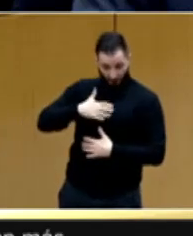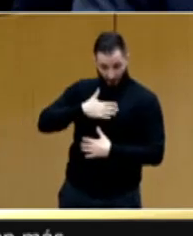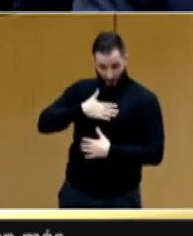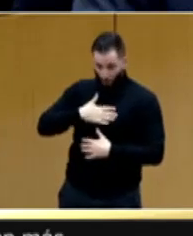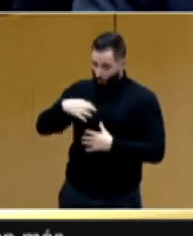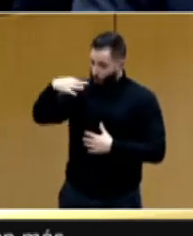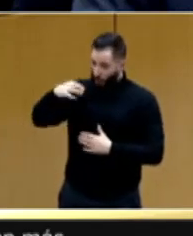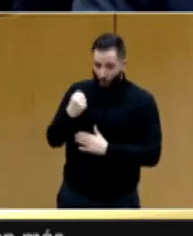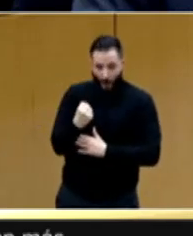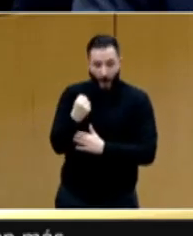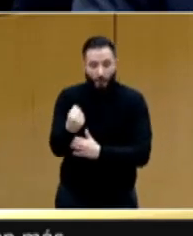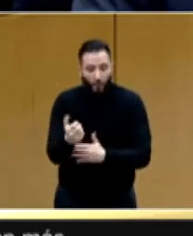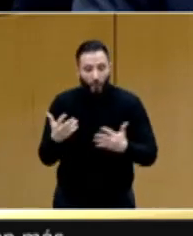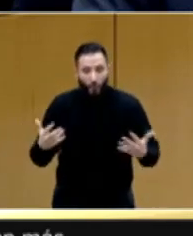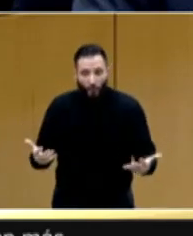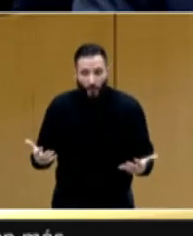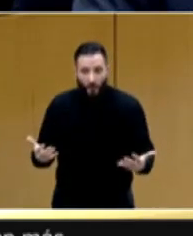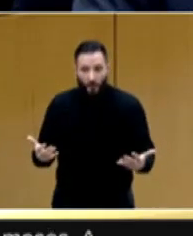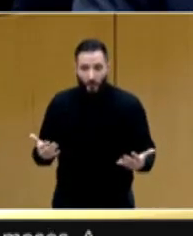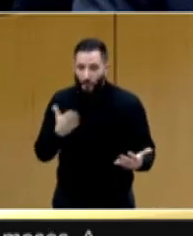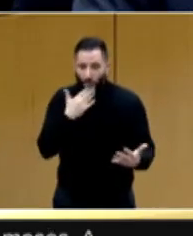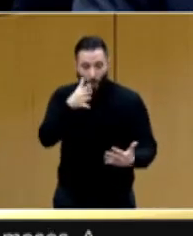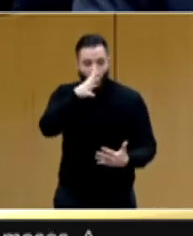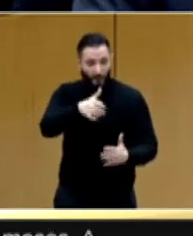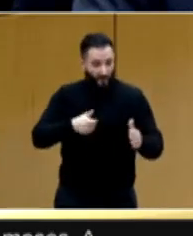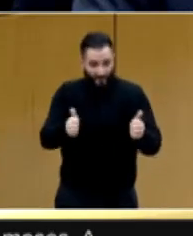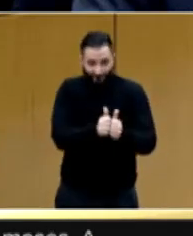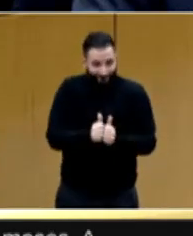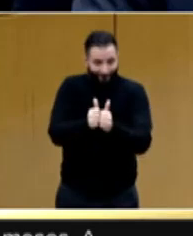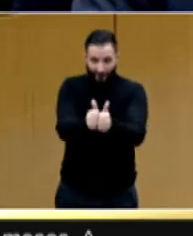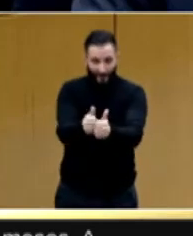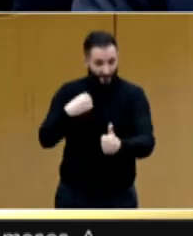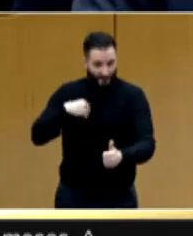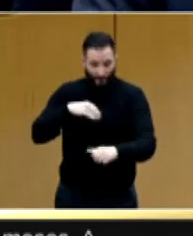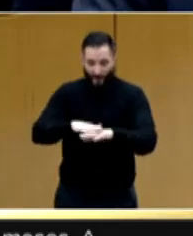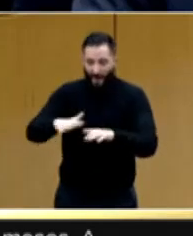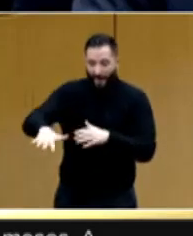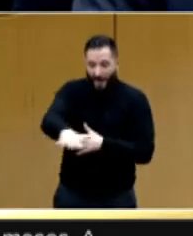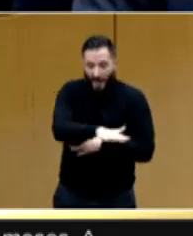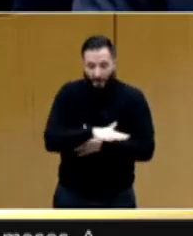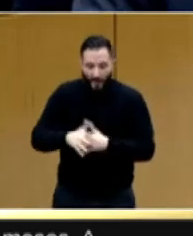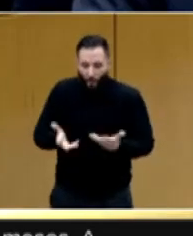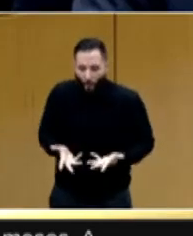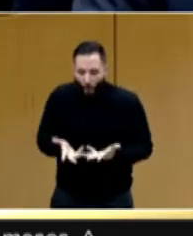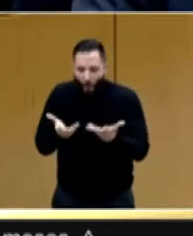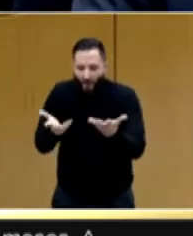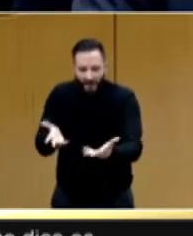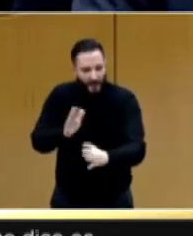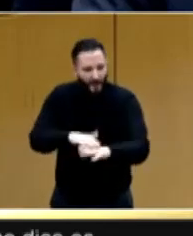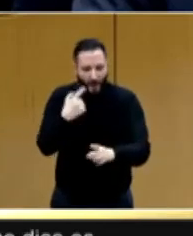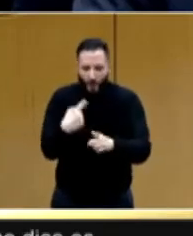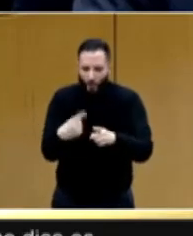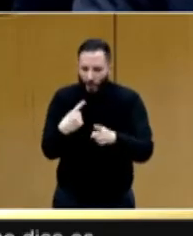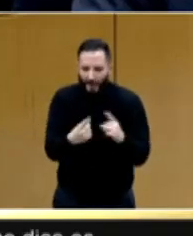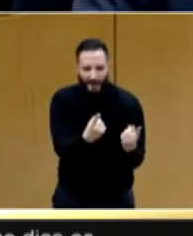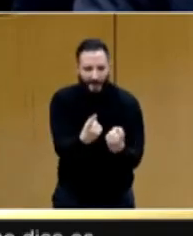puedes apoyar es como cuando una amiga ha hecho una denuncia que es en todas las inquietudes ofrecer espacios para las veces que sean necesarias